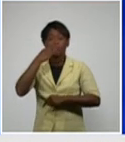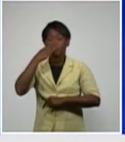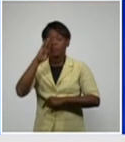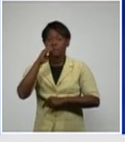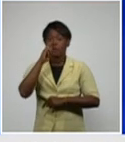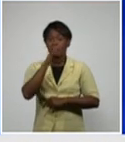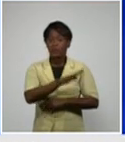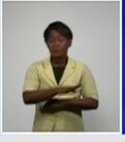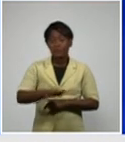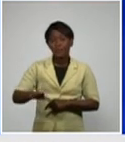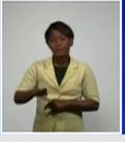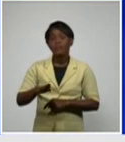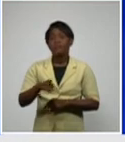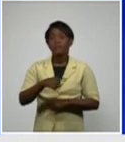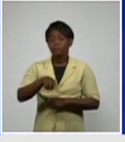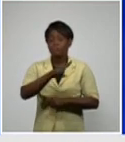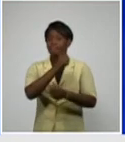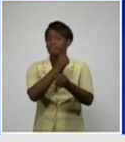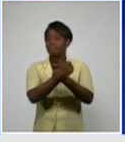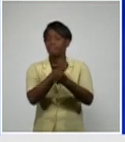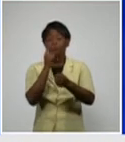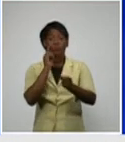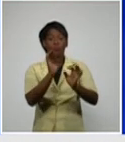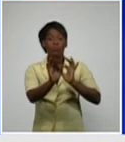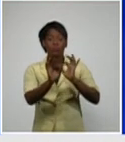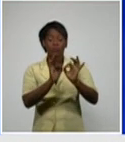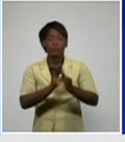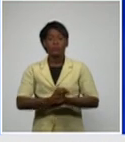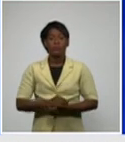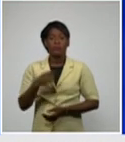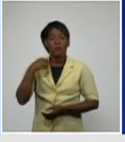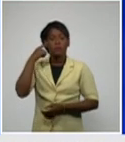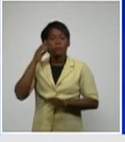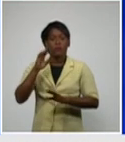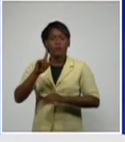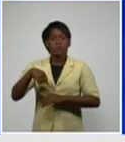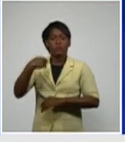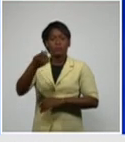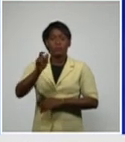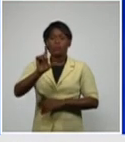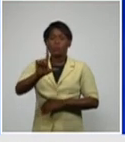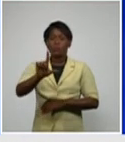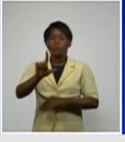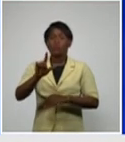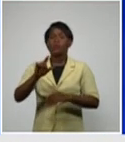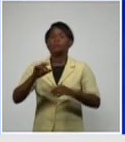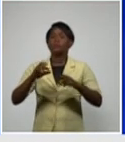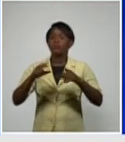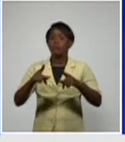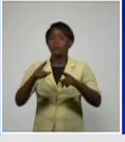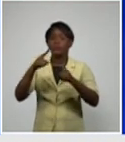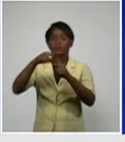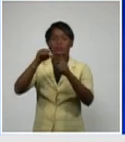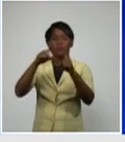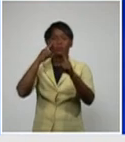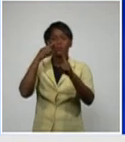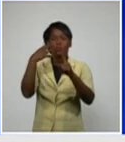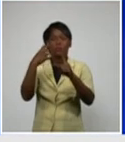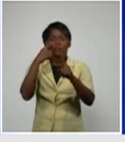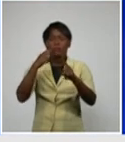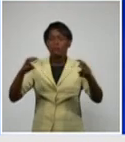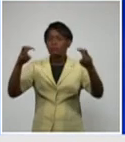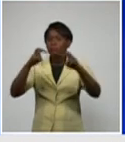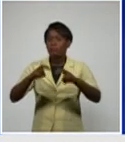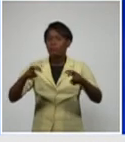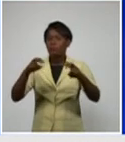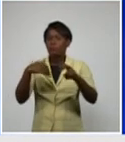suelen ser los más vulnerables. Y de hecho, doctor, el próximo lunes estaremos abordando este tema en profundidad, sobre todo con el impacto de la COVID-19